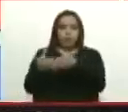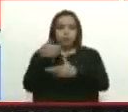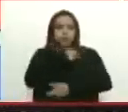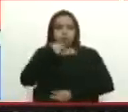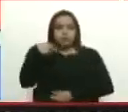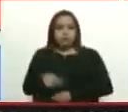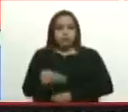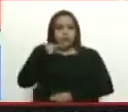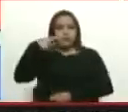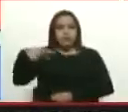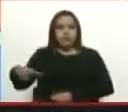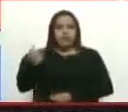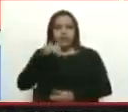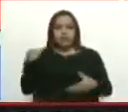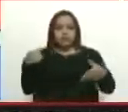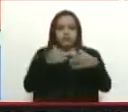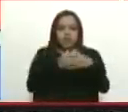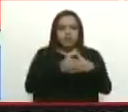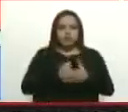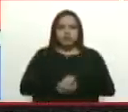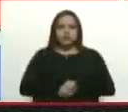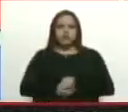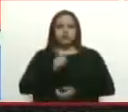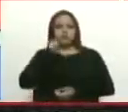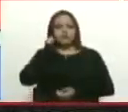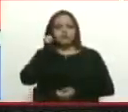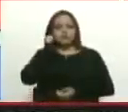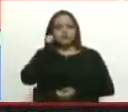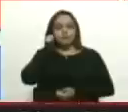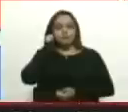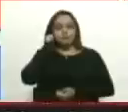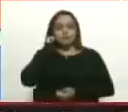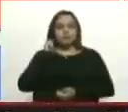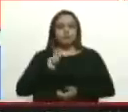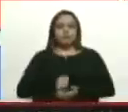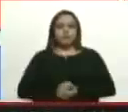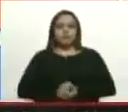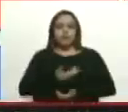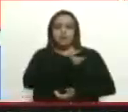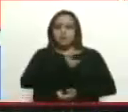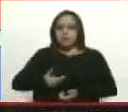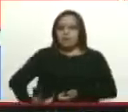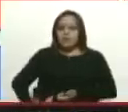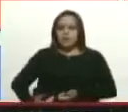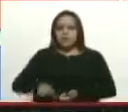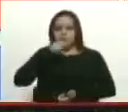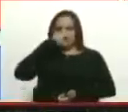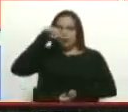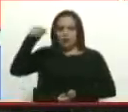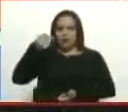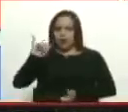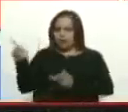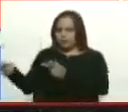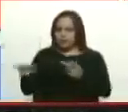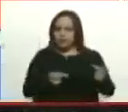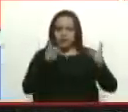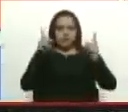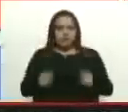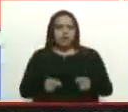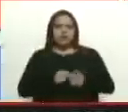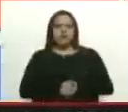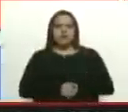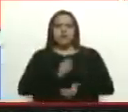Tuvimos reunión en nuestro partido, el Partido Socialista Unido de Venezuela. El presidente Nicolás Maduro los recibió también